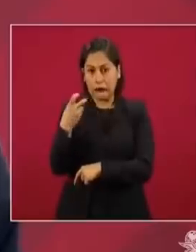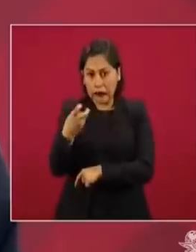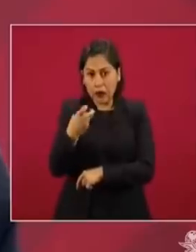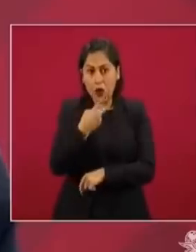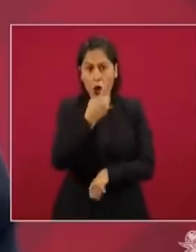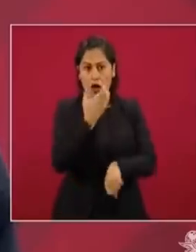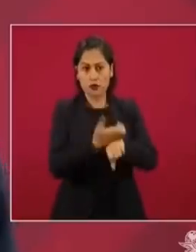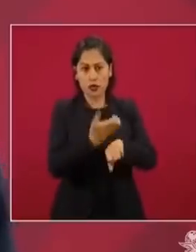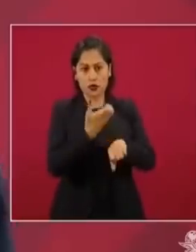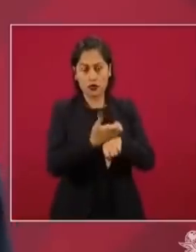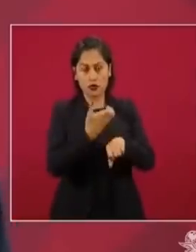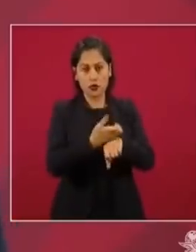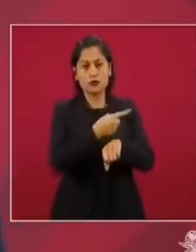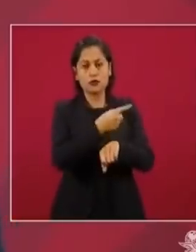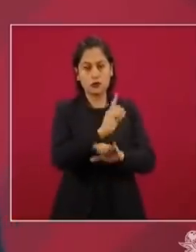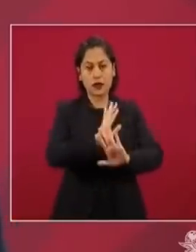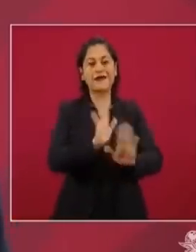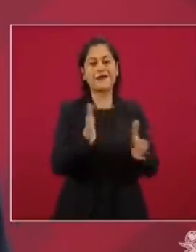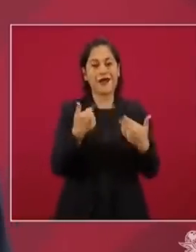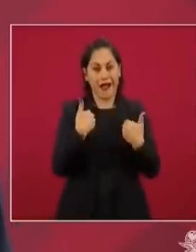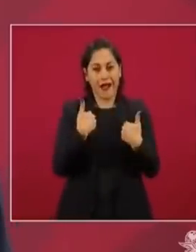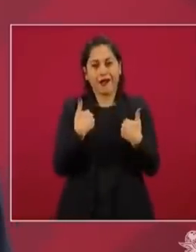llevamos. Como también,